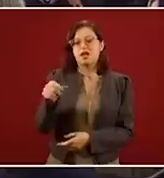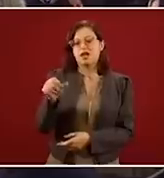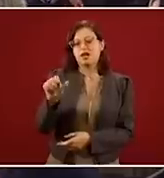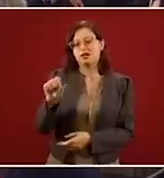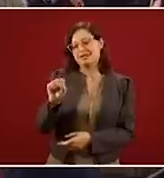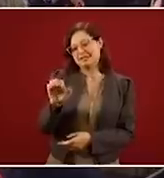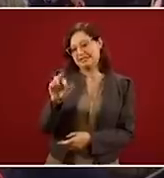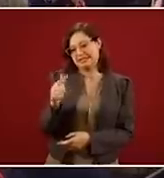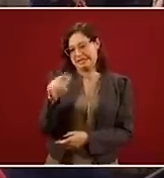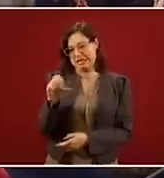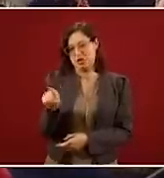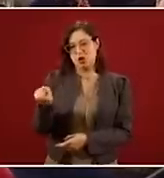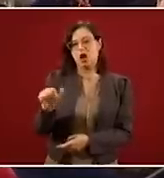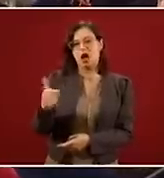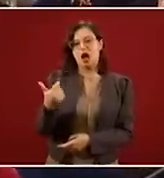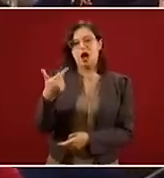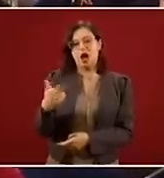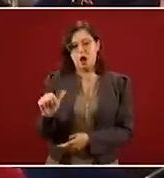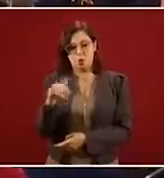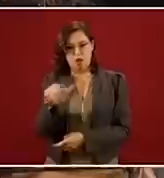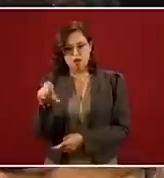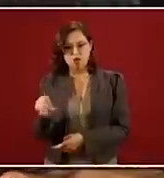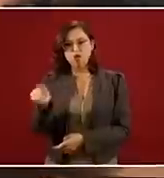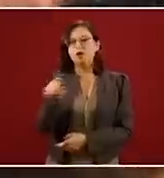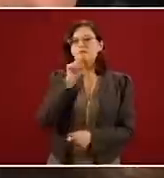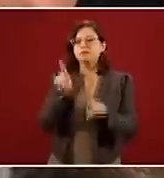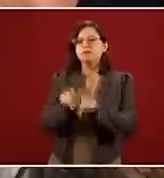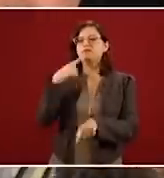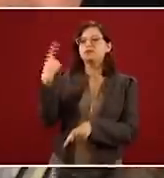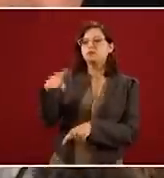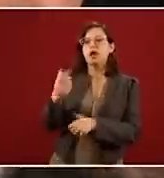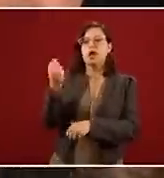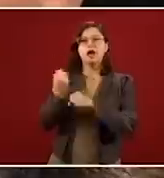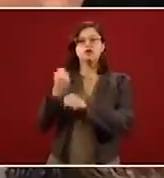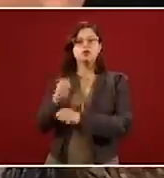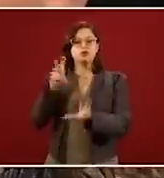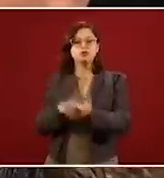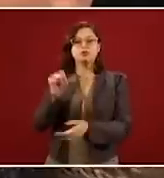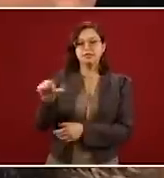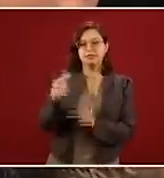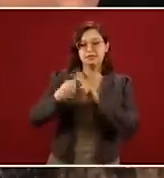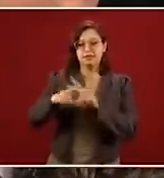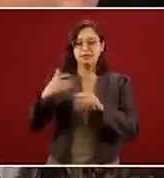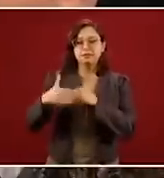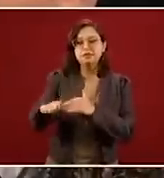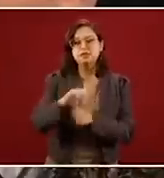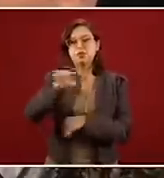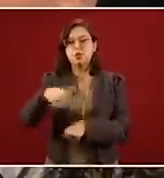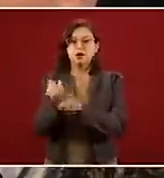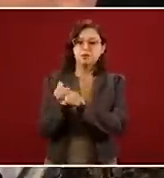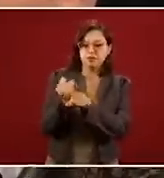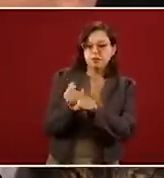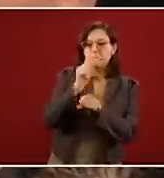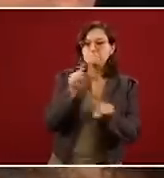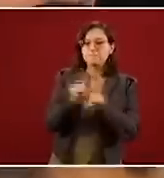Justo esta denuncia surge en 2016 y lo que se menciona es que surge a raíz de investigaciones que desarrolló